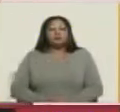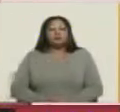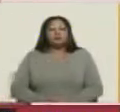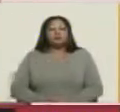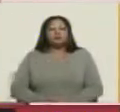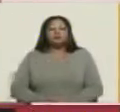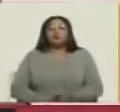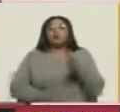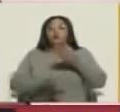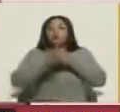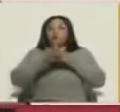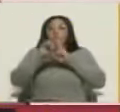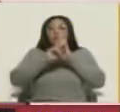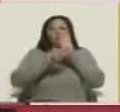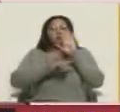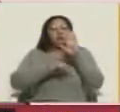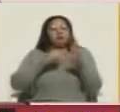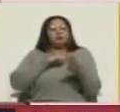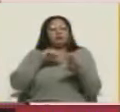Seguimos cumpliendo nosotros.